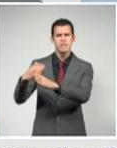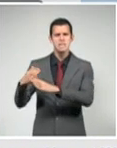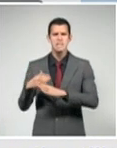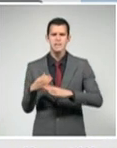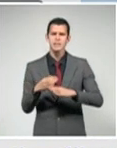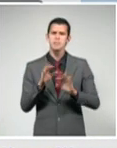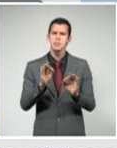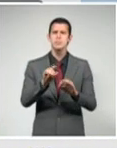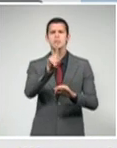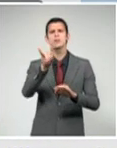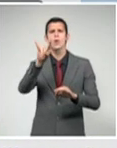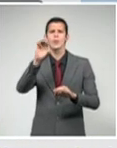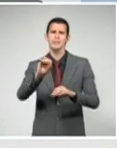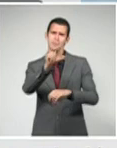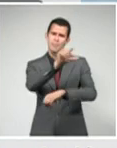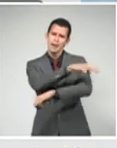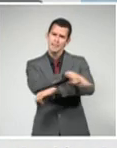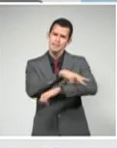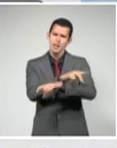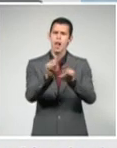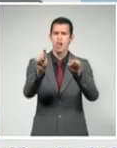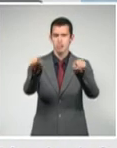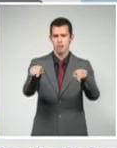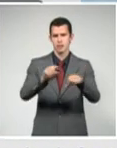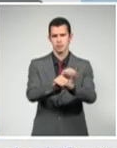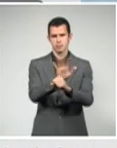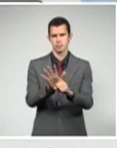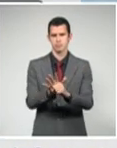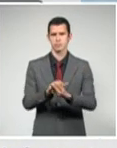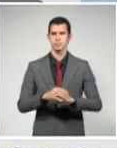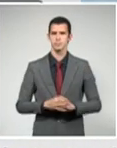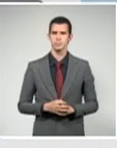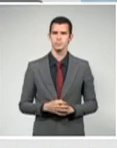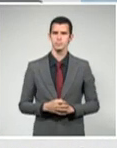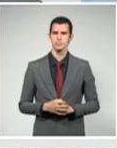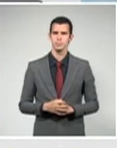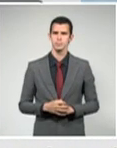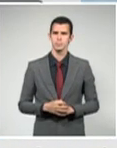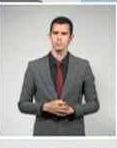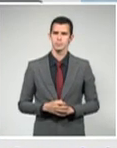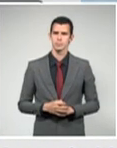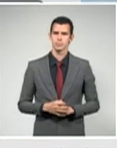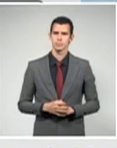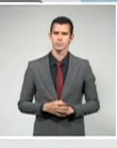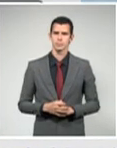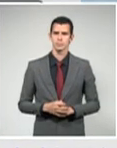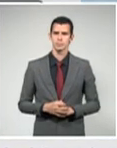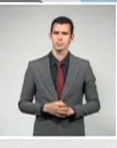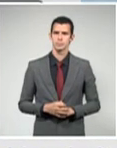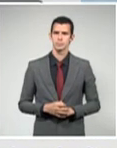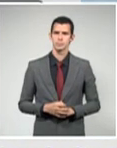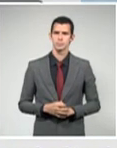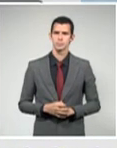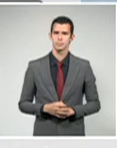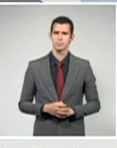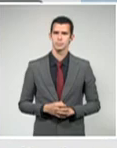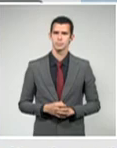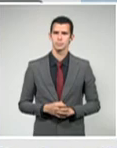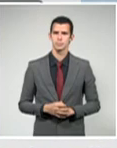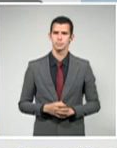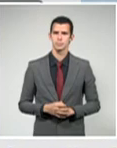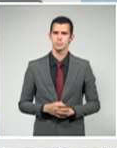casos. Ayer en el mundo un número de activos, que además con una posibilidad de transmisión muy alta de